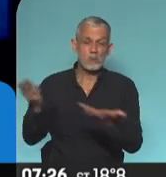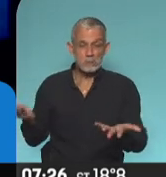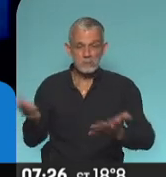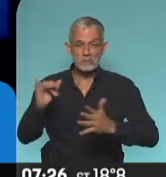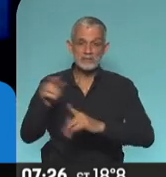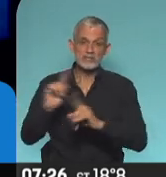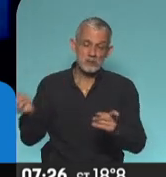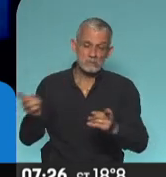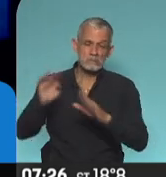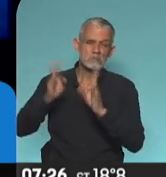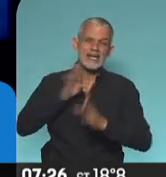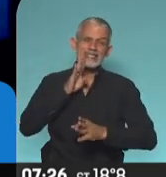en el penal del servicio de marcos paz